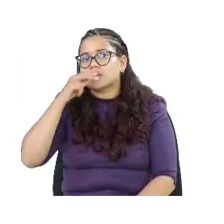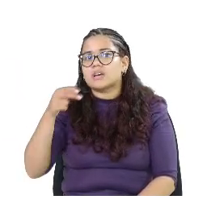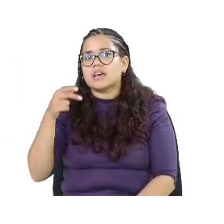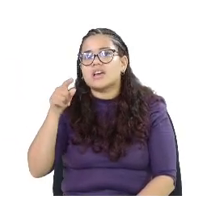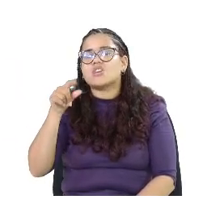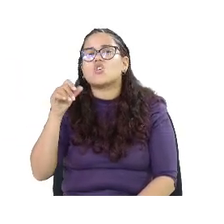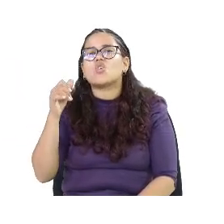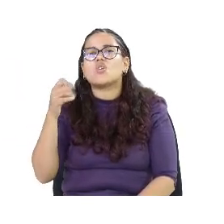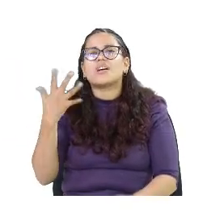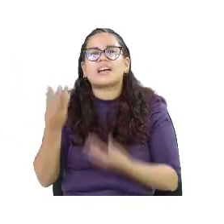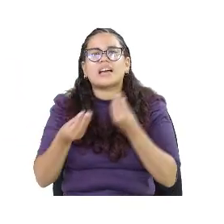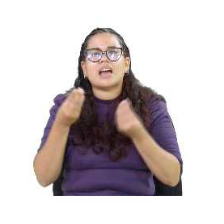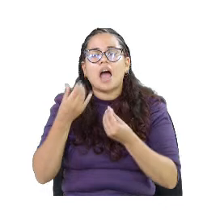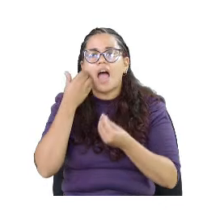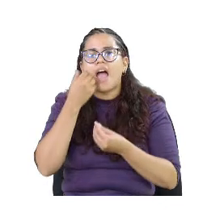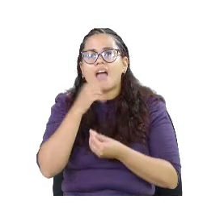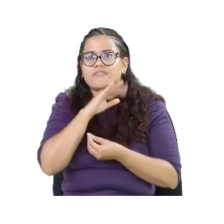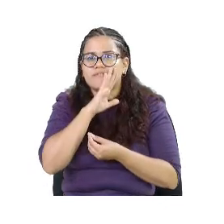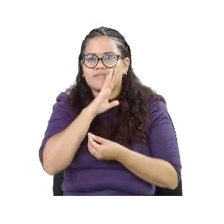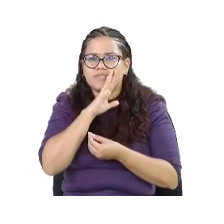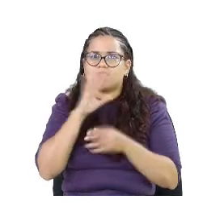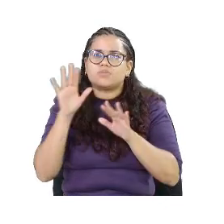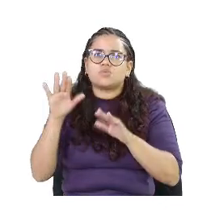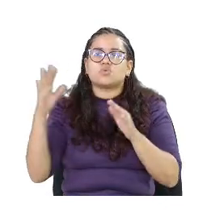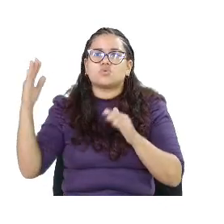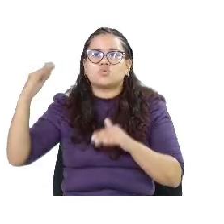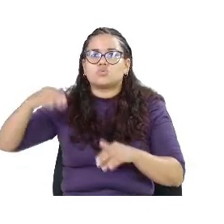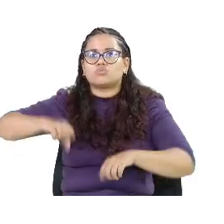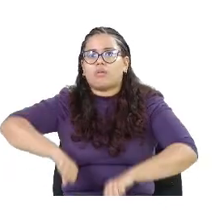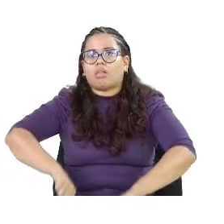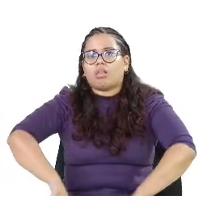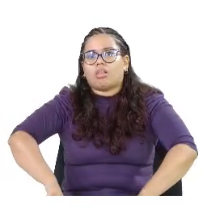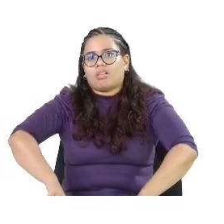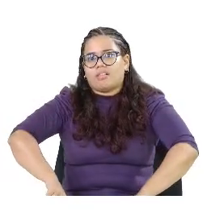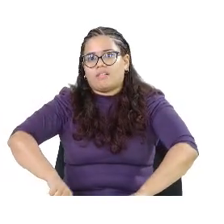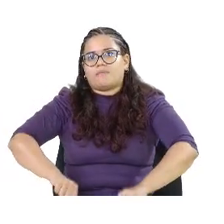sufren de enfermedades neurológicas, en donde